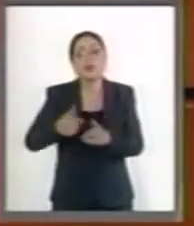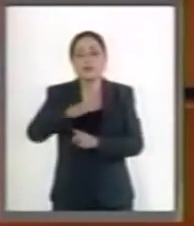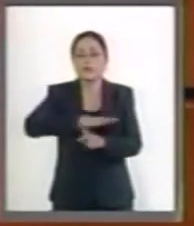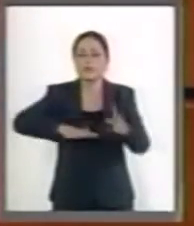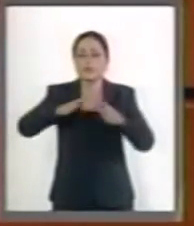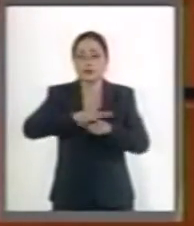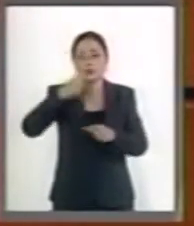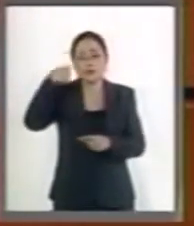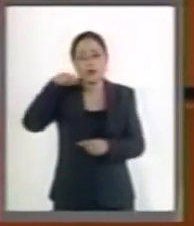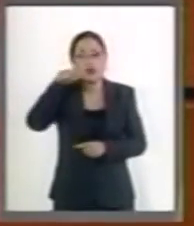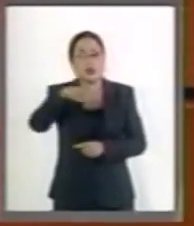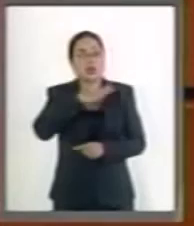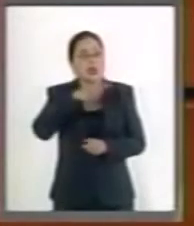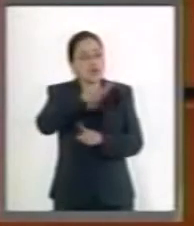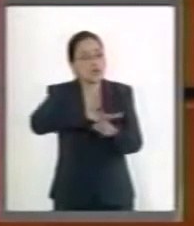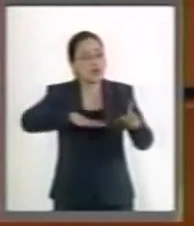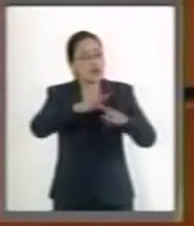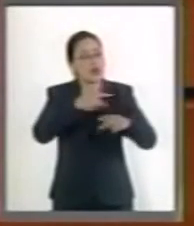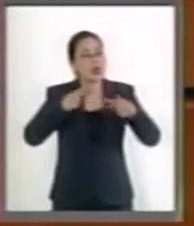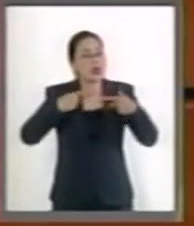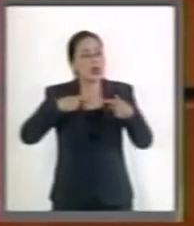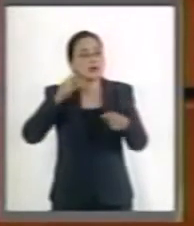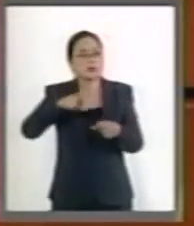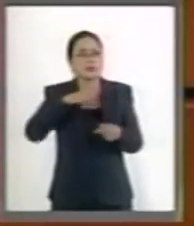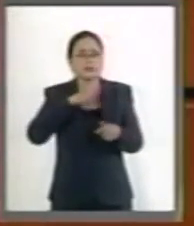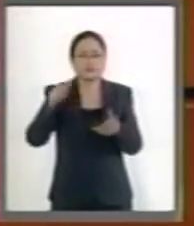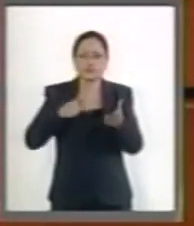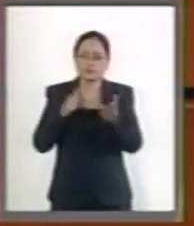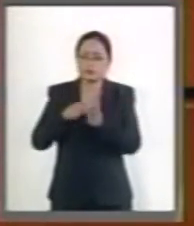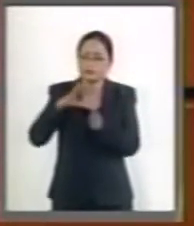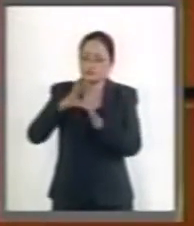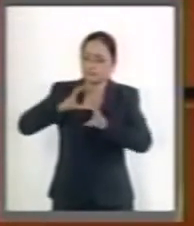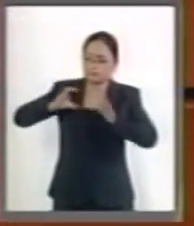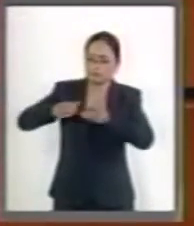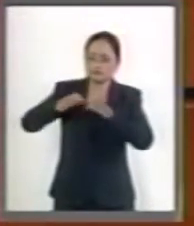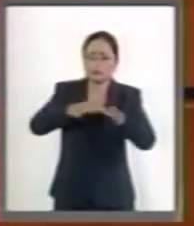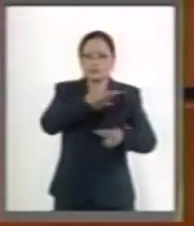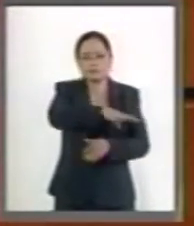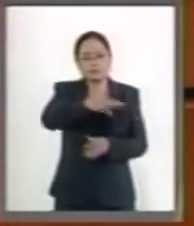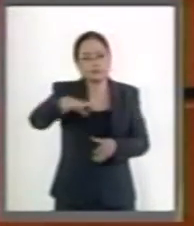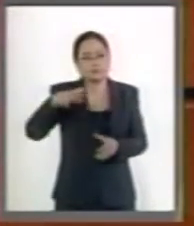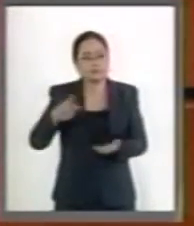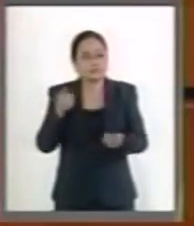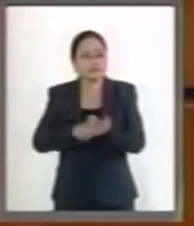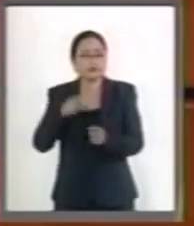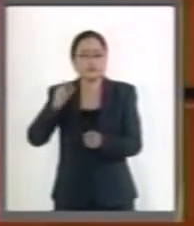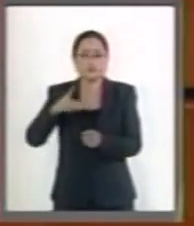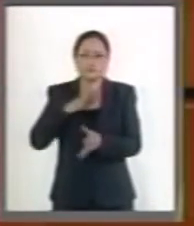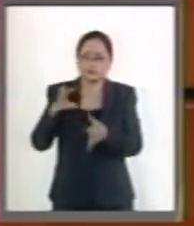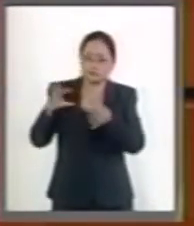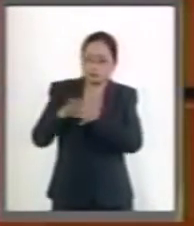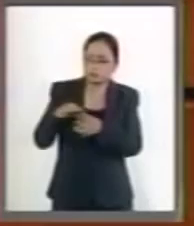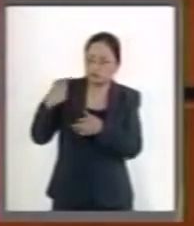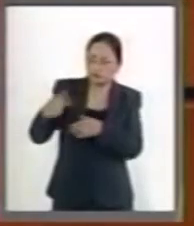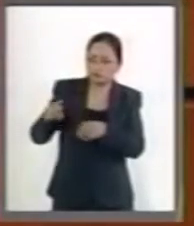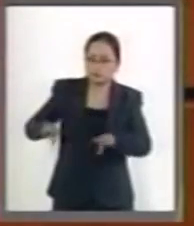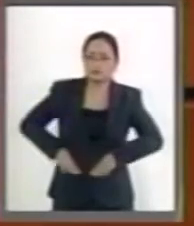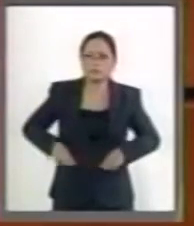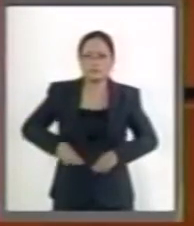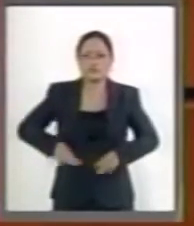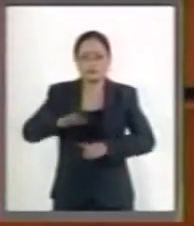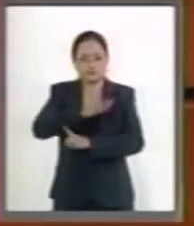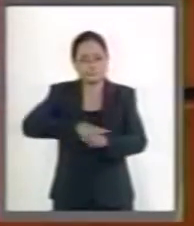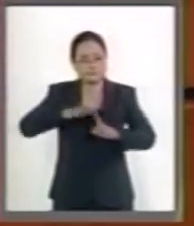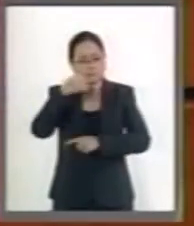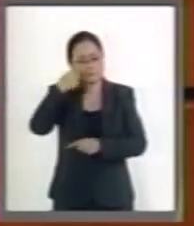los locales donde están las gasolinerías, tanto en área como en características de